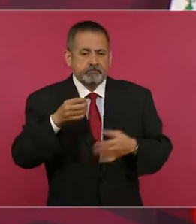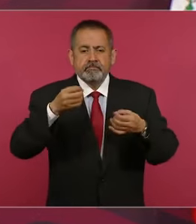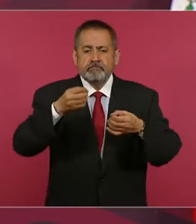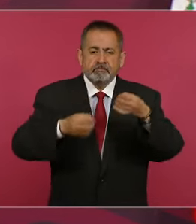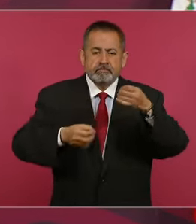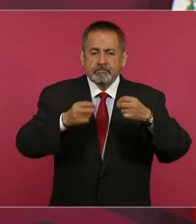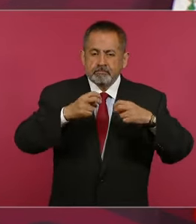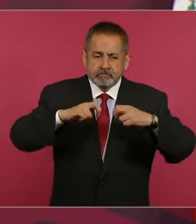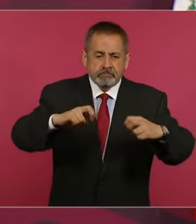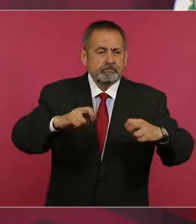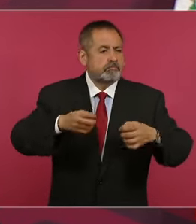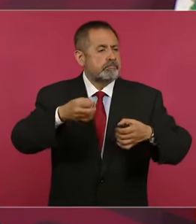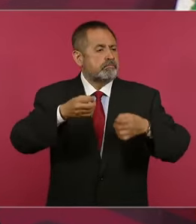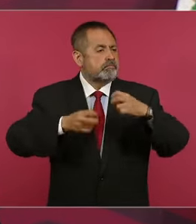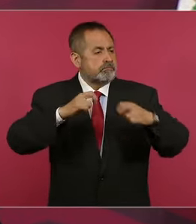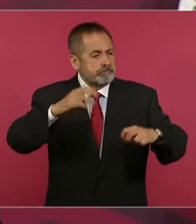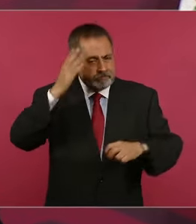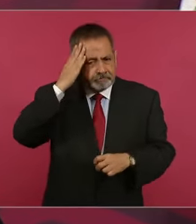a los ministros